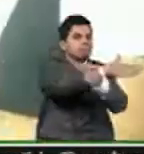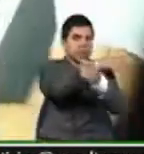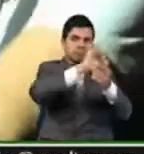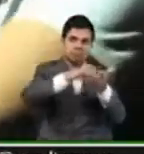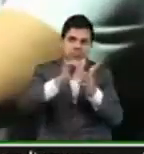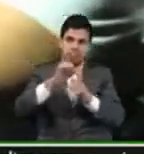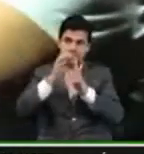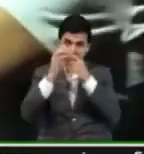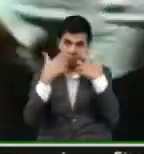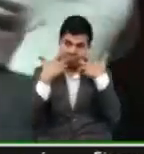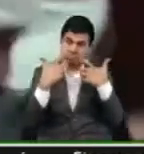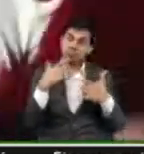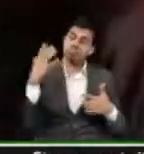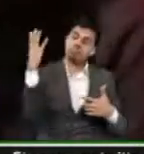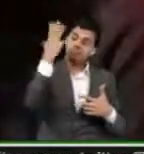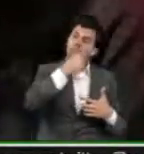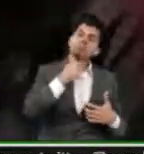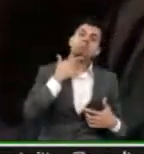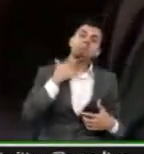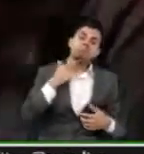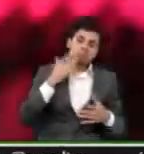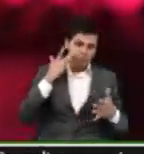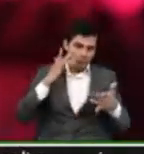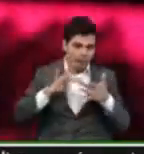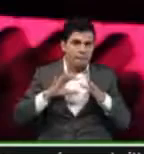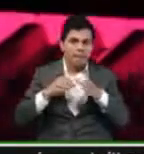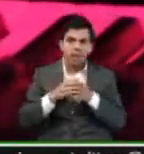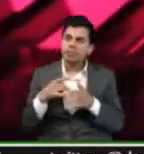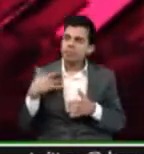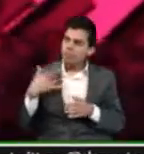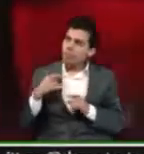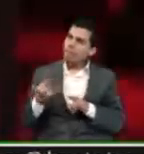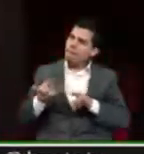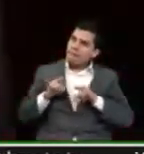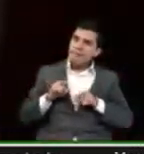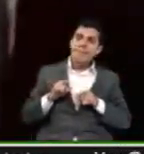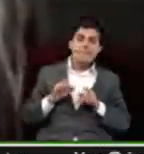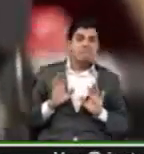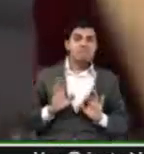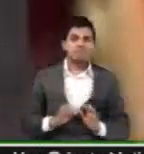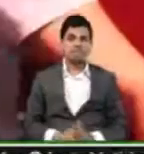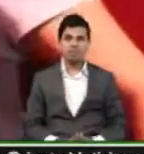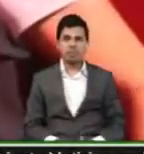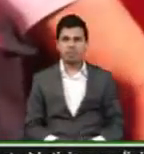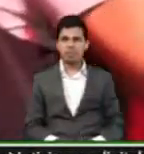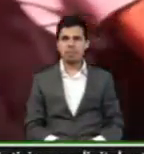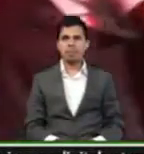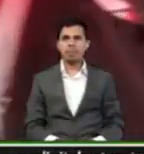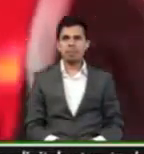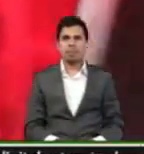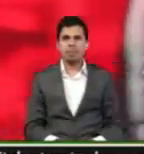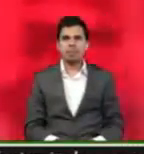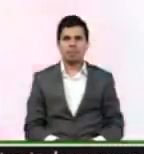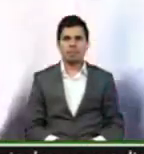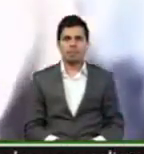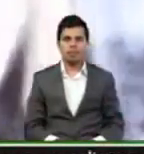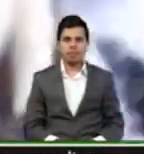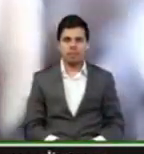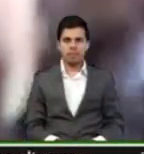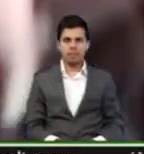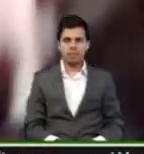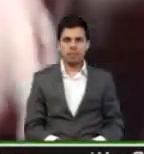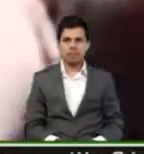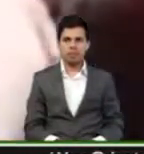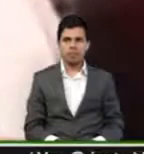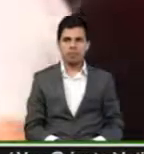escena que sin lugar a duda muestra toda la esencia de la agrupación. Y por fin te voy a ver, como te soñé,